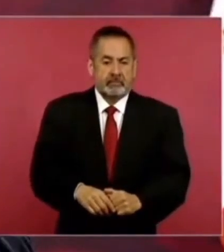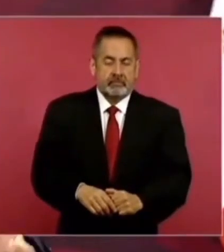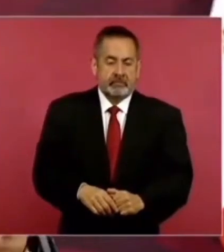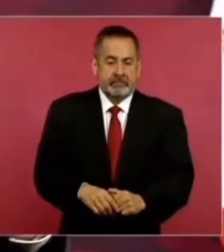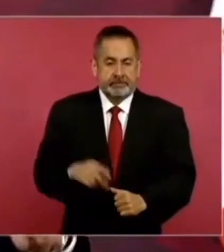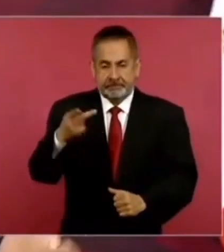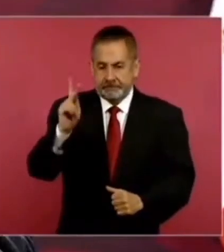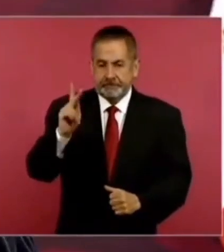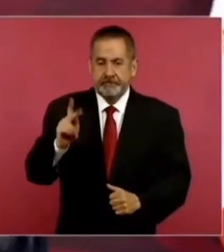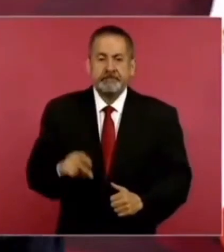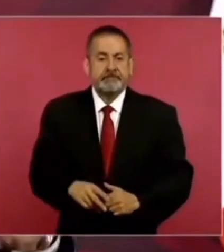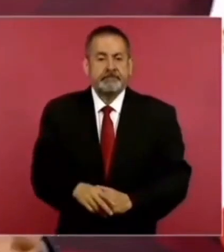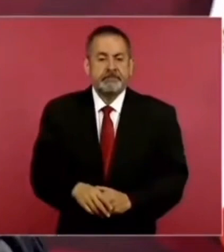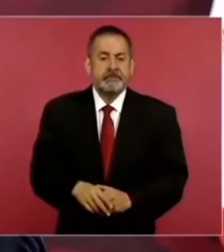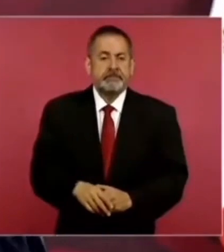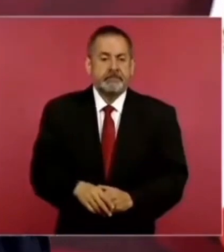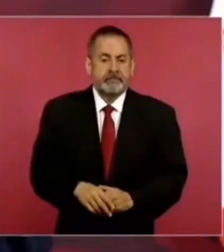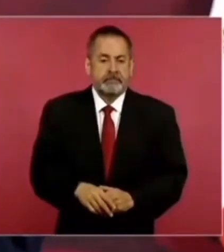Pero